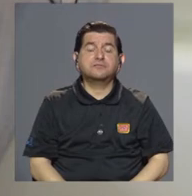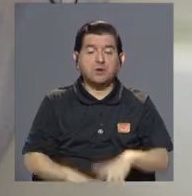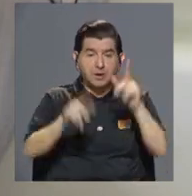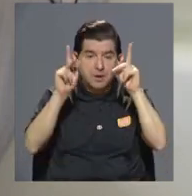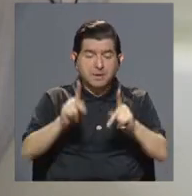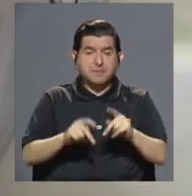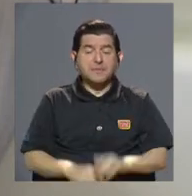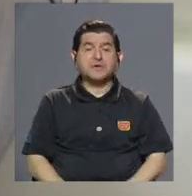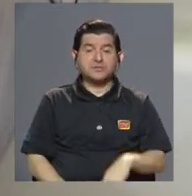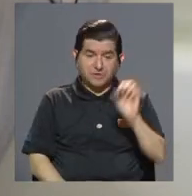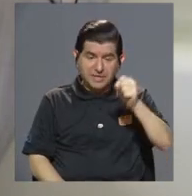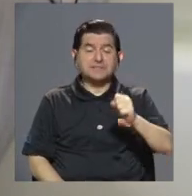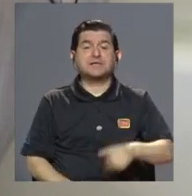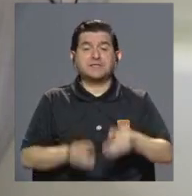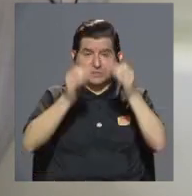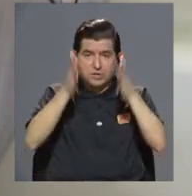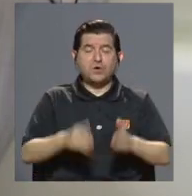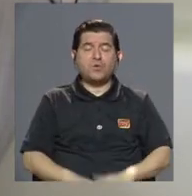Personas que están en propiedad.